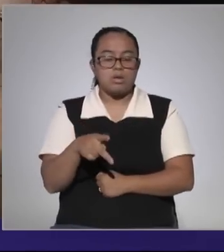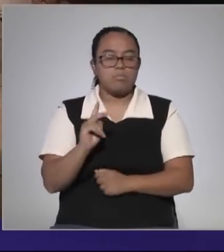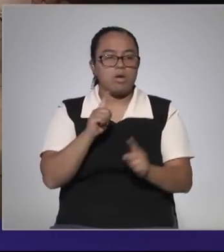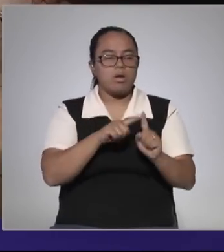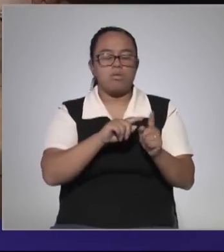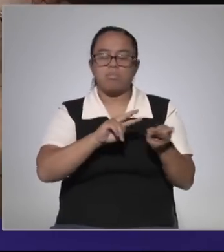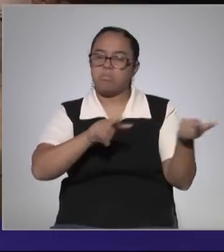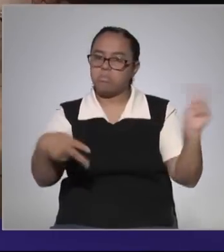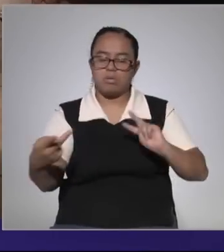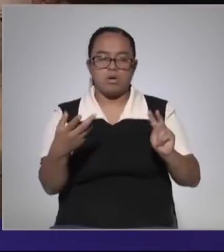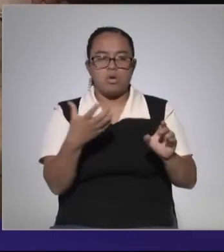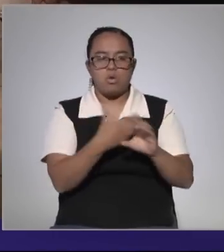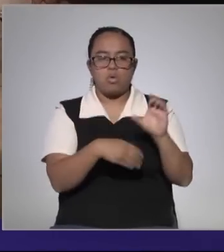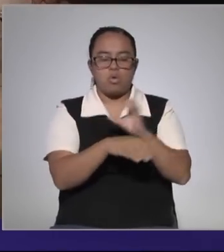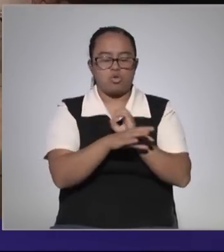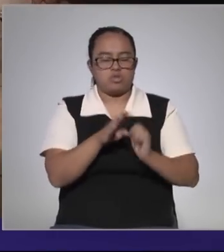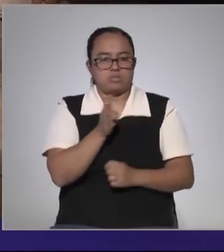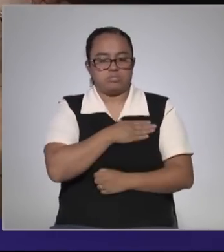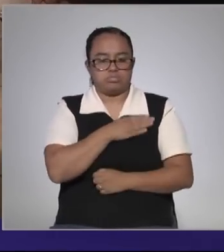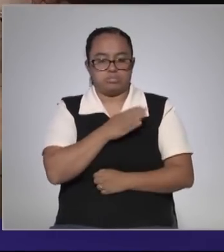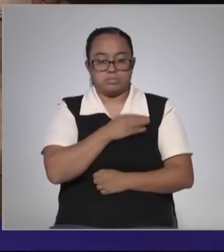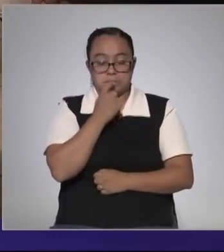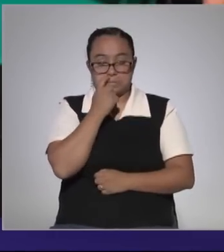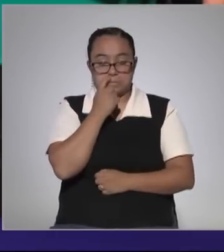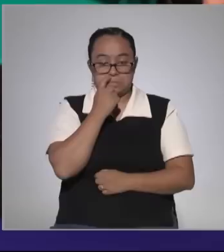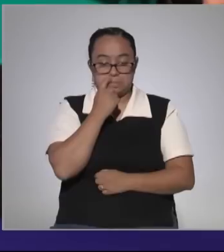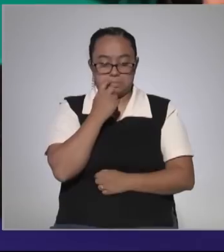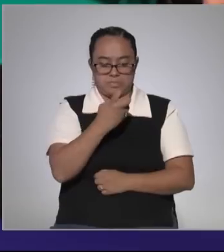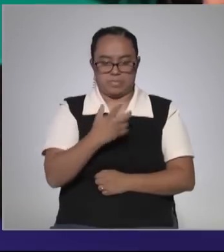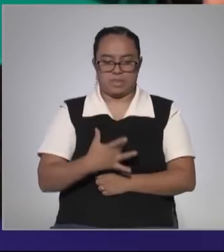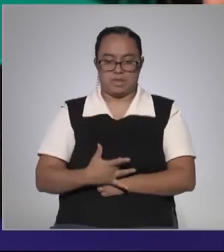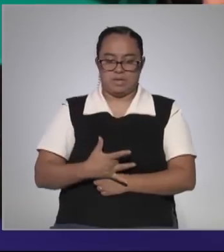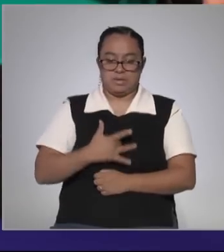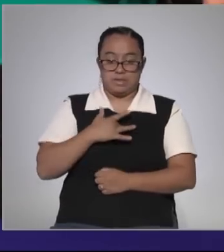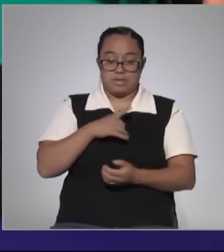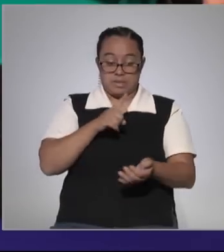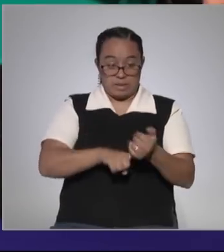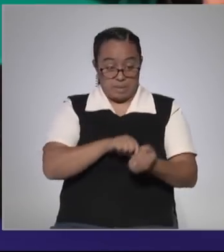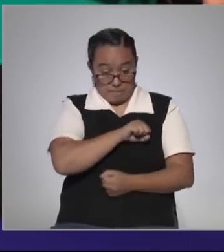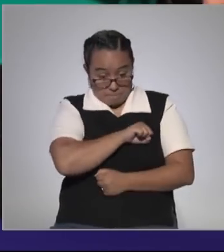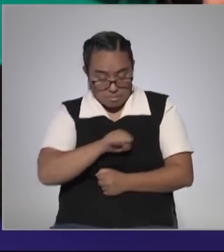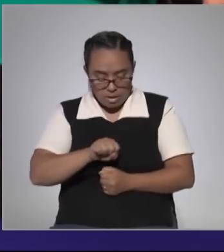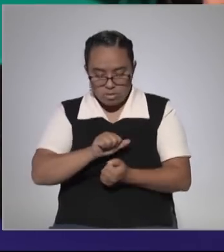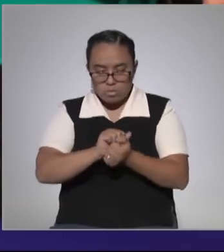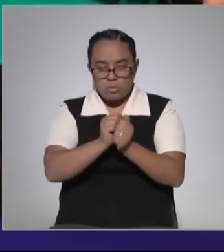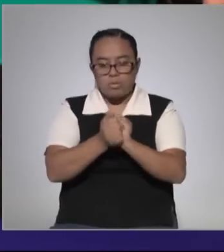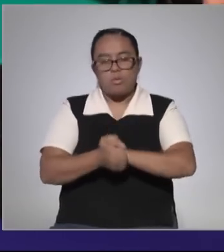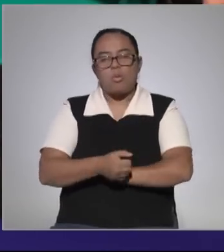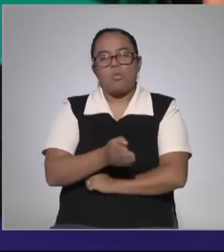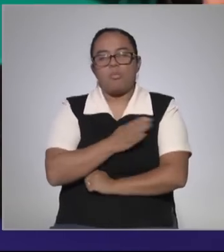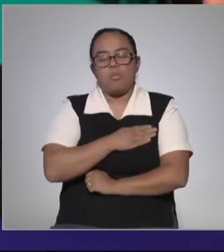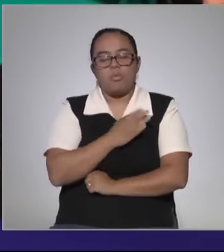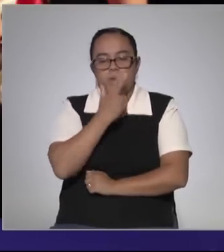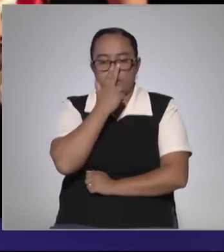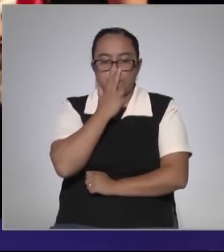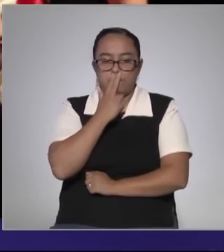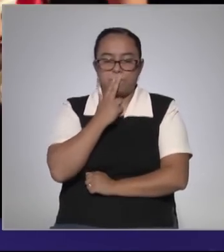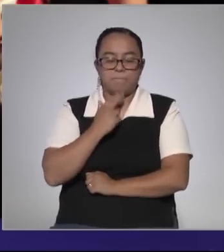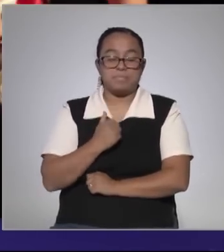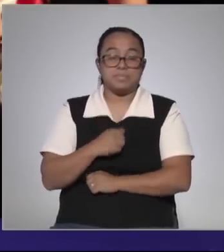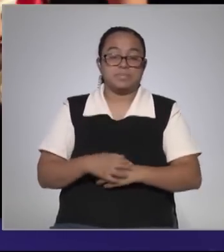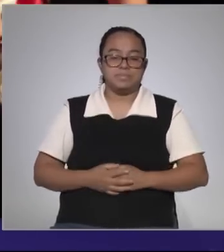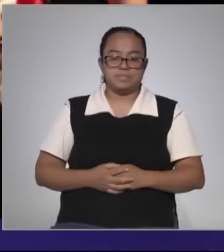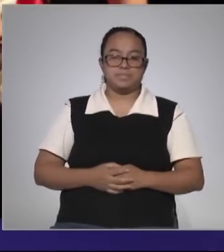hacer las mejores cosas del mundo. Un personaje entrañable que de tan malo se vuelve tierno. La peor señora del